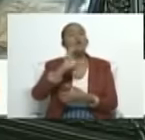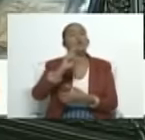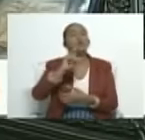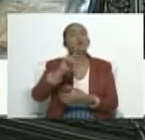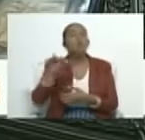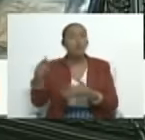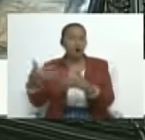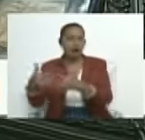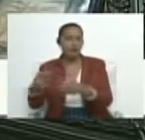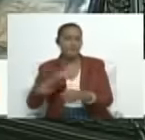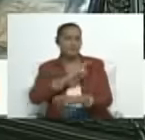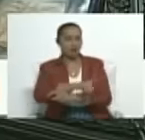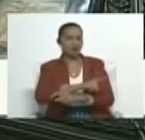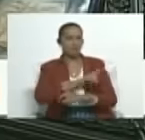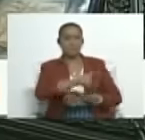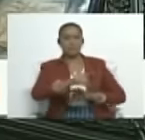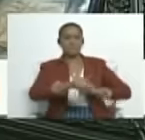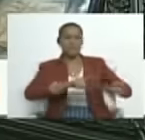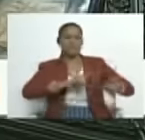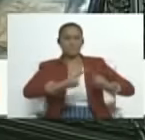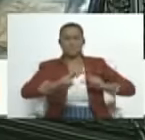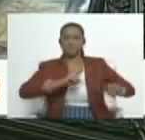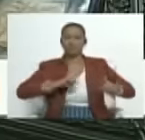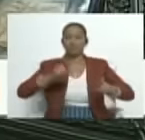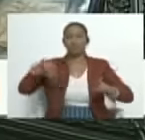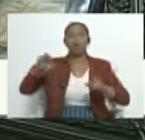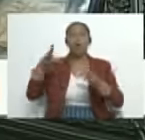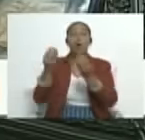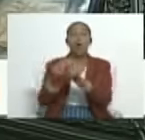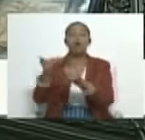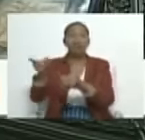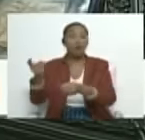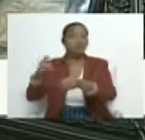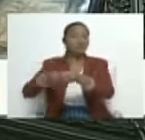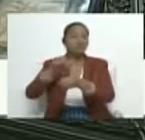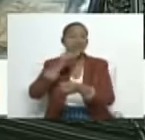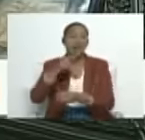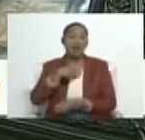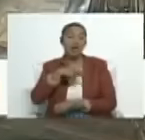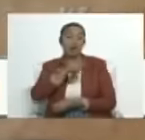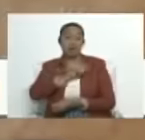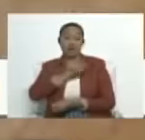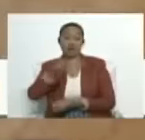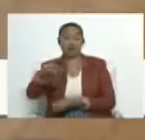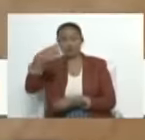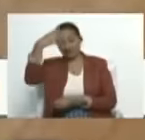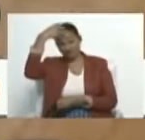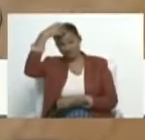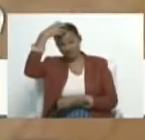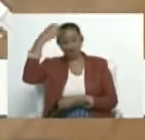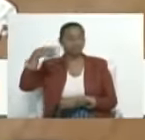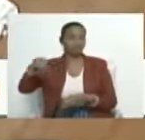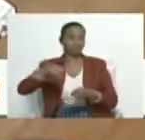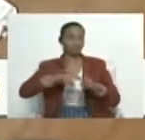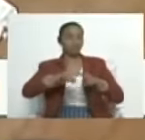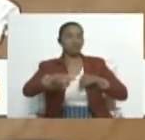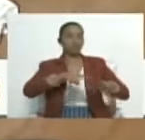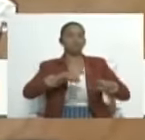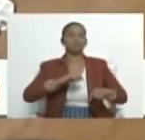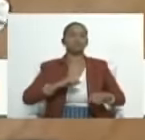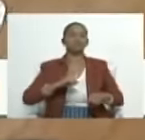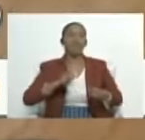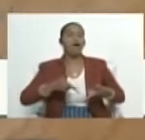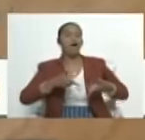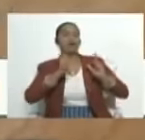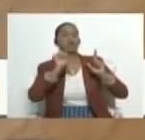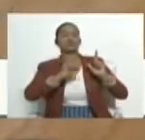directos órdenes desde la monarquía española para poder autorizar las autoridades